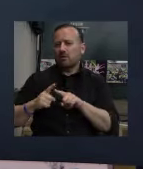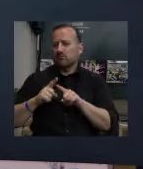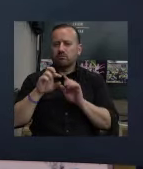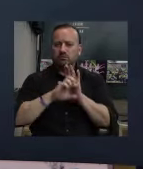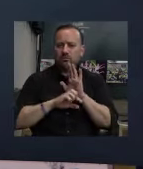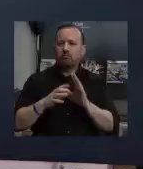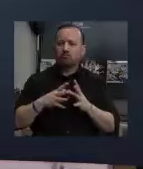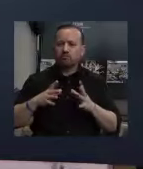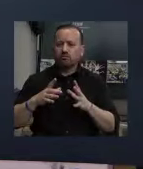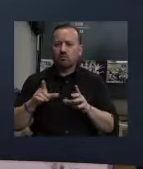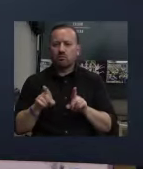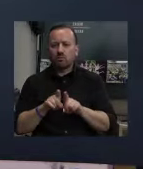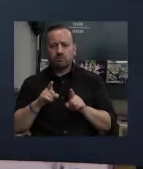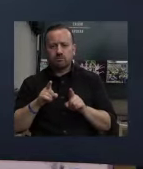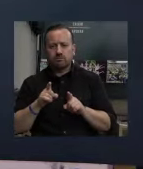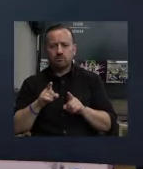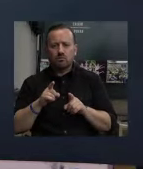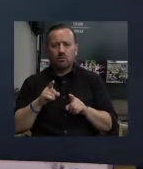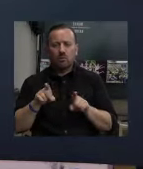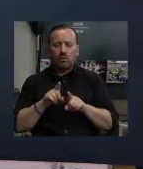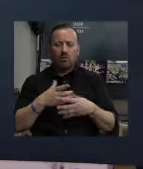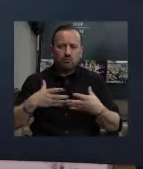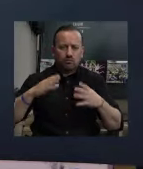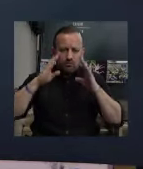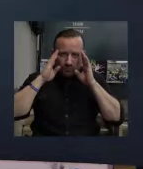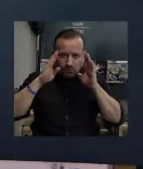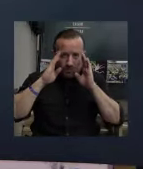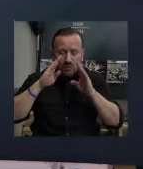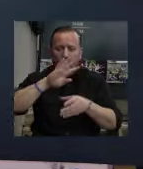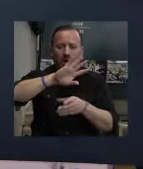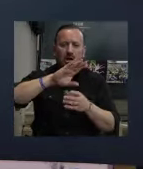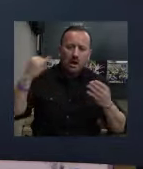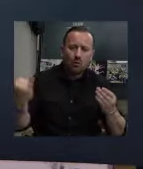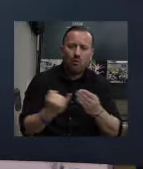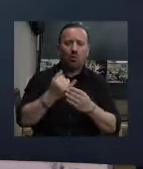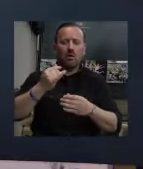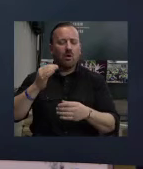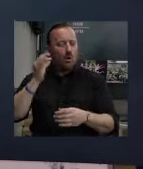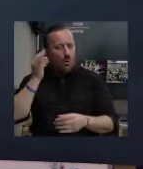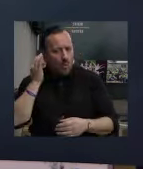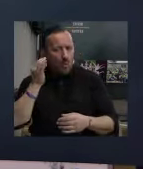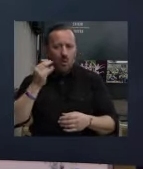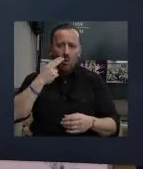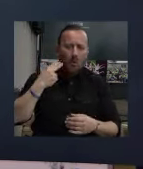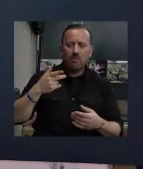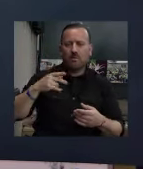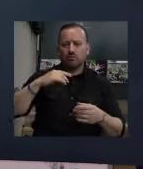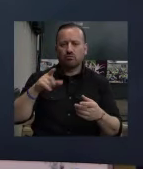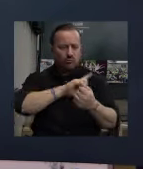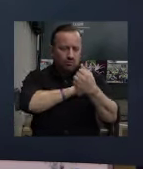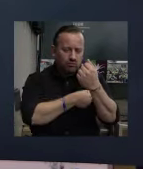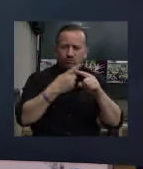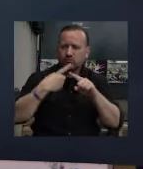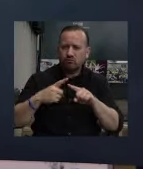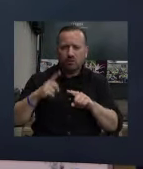pertinencia en el territorio en el cual se encuentran con perspectiva de género con eh fortalecimiento de de de múltiples